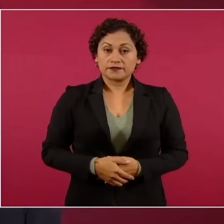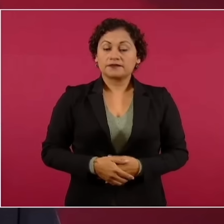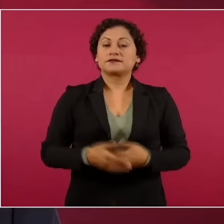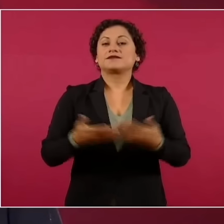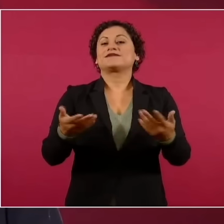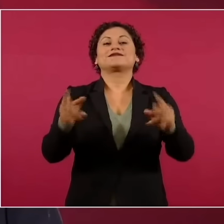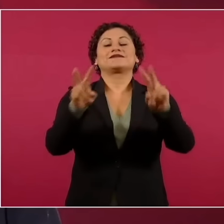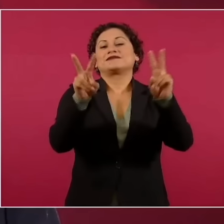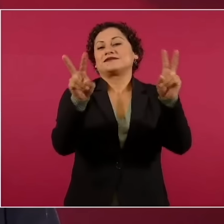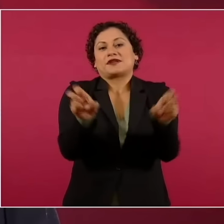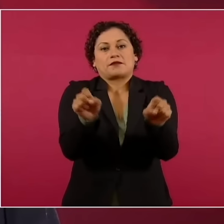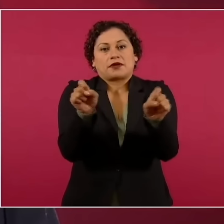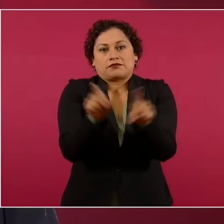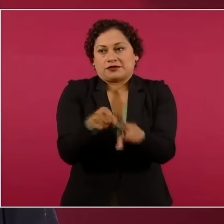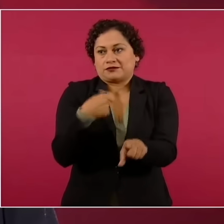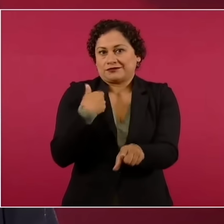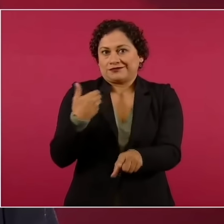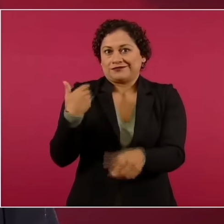Elecciones.